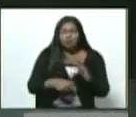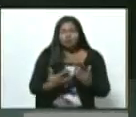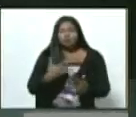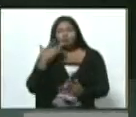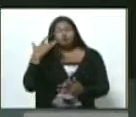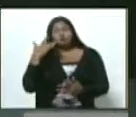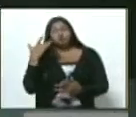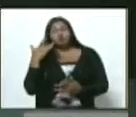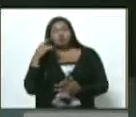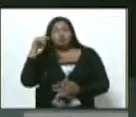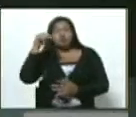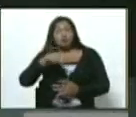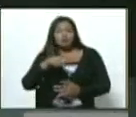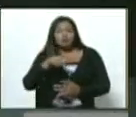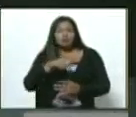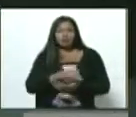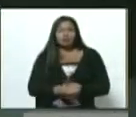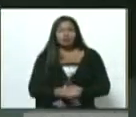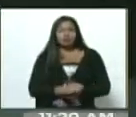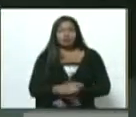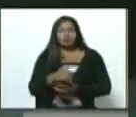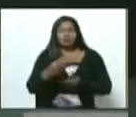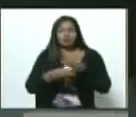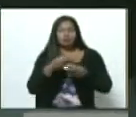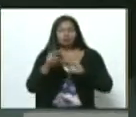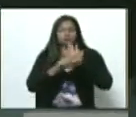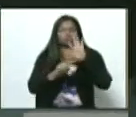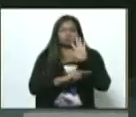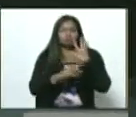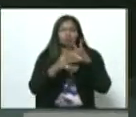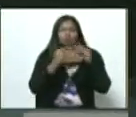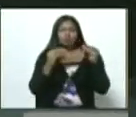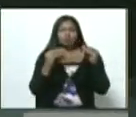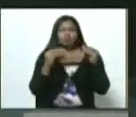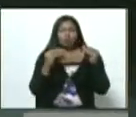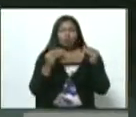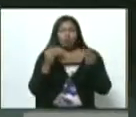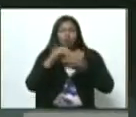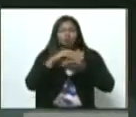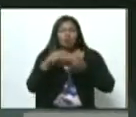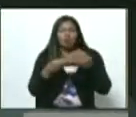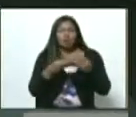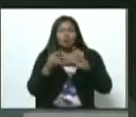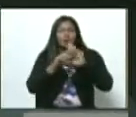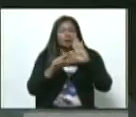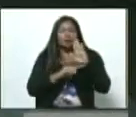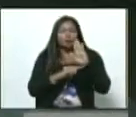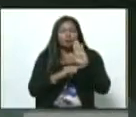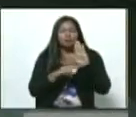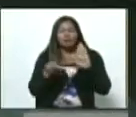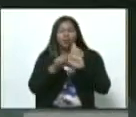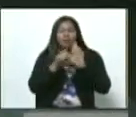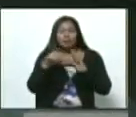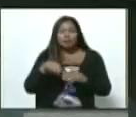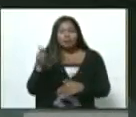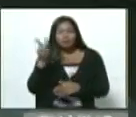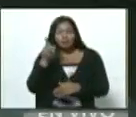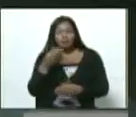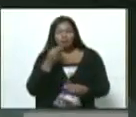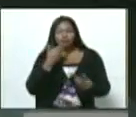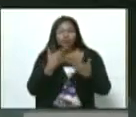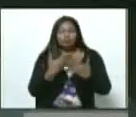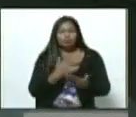de que ustedes hayan cumplido con todo lo establecido en la normativa legal venezolana. Muchas